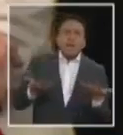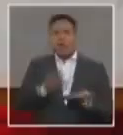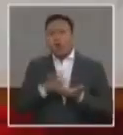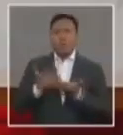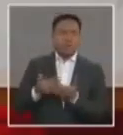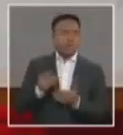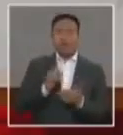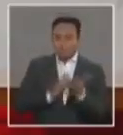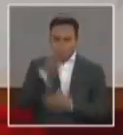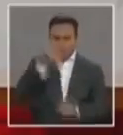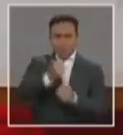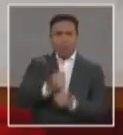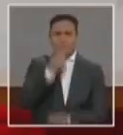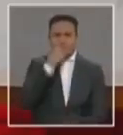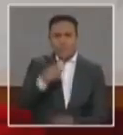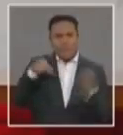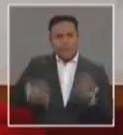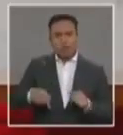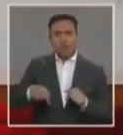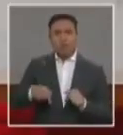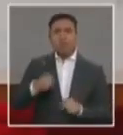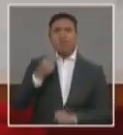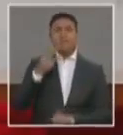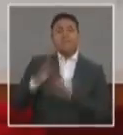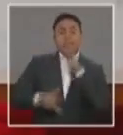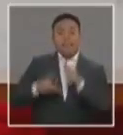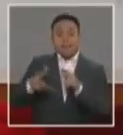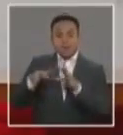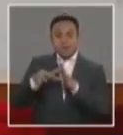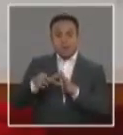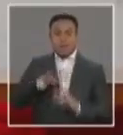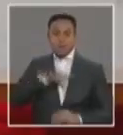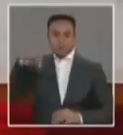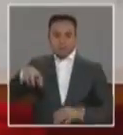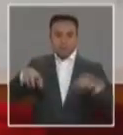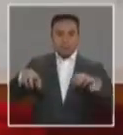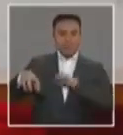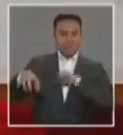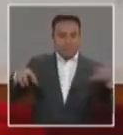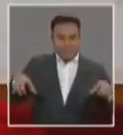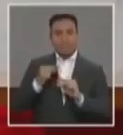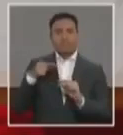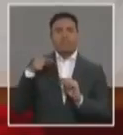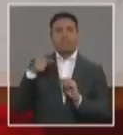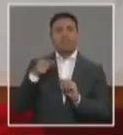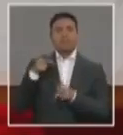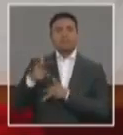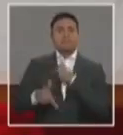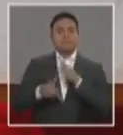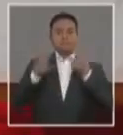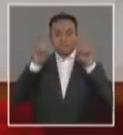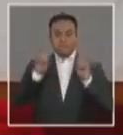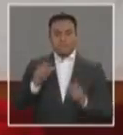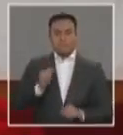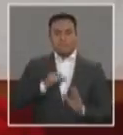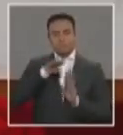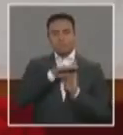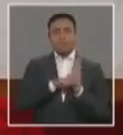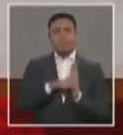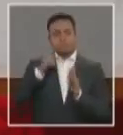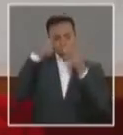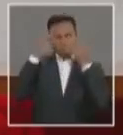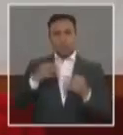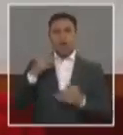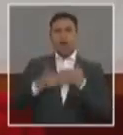control de eh la producción no de una manera tradicional sino también con los trabajadores con la comunidad regional